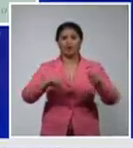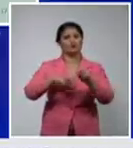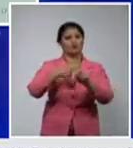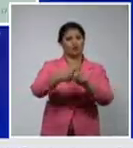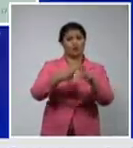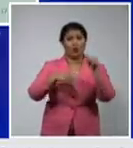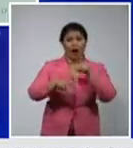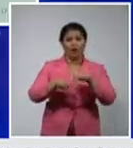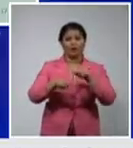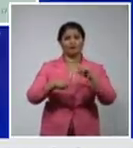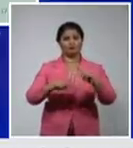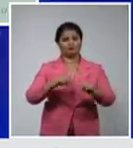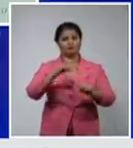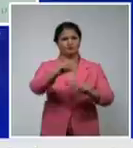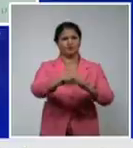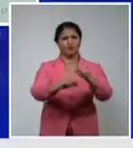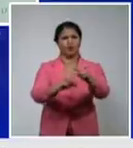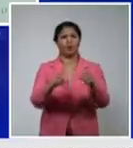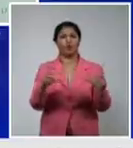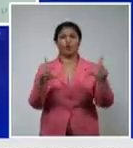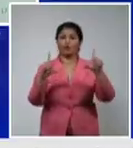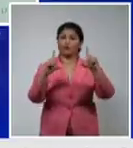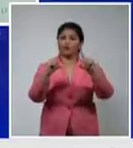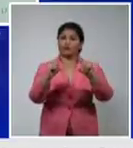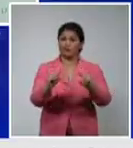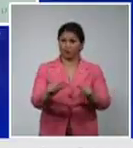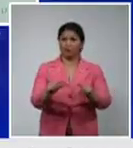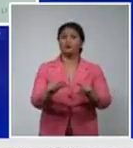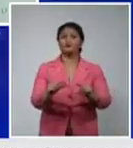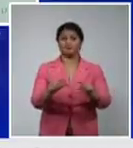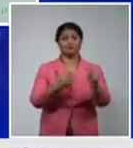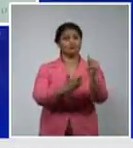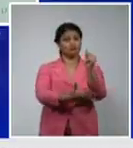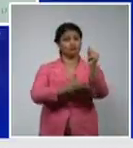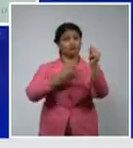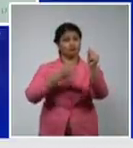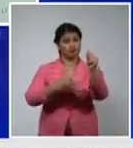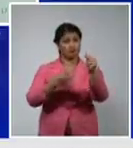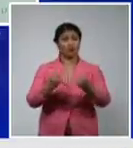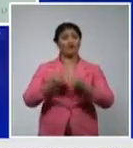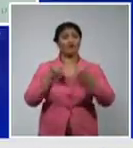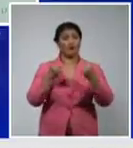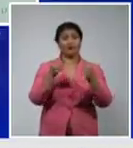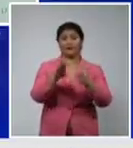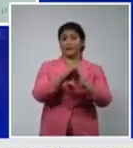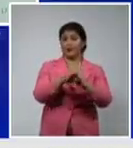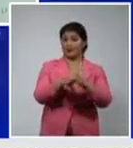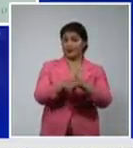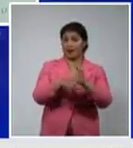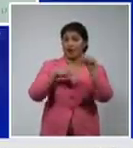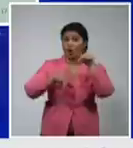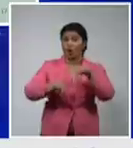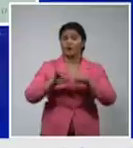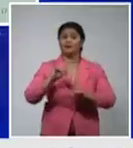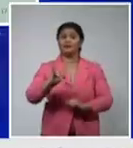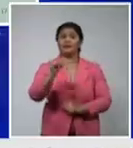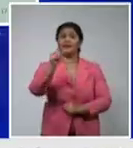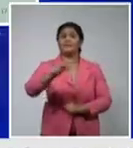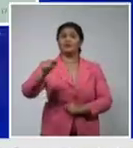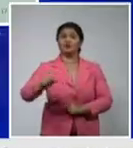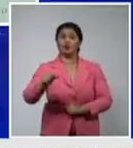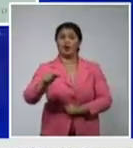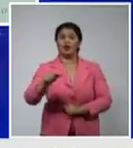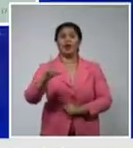de medidas que van dando resultados, 6 menos que la jornada anterior, y todos en el